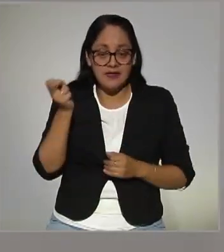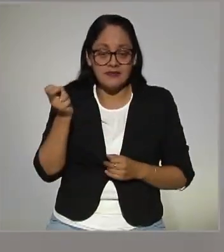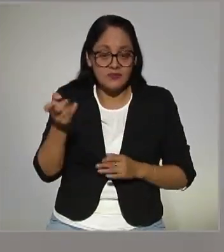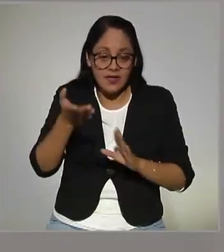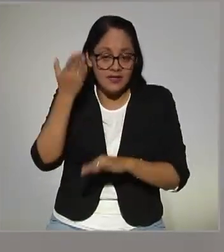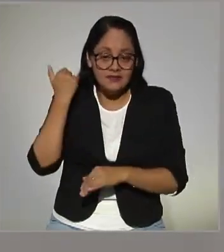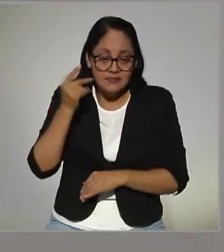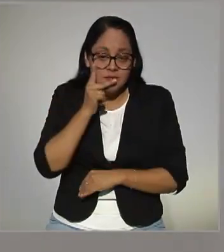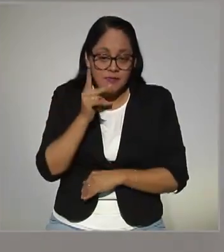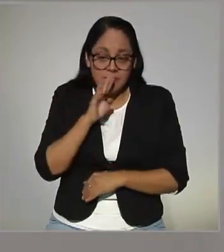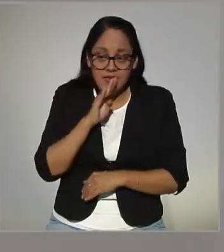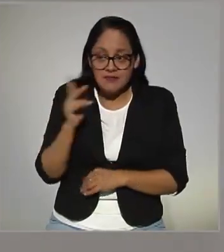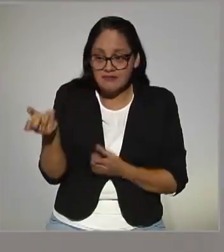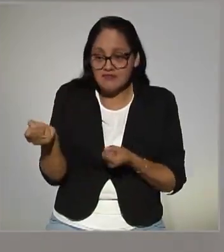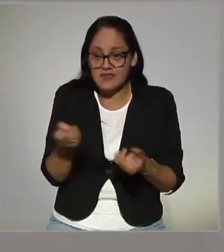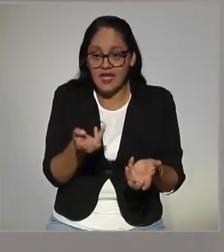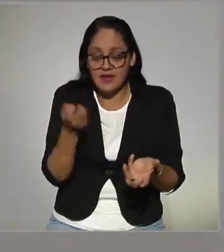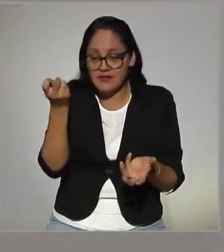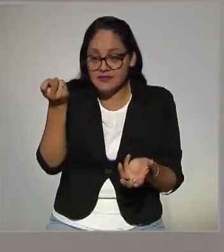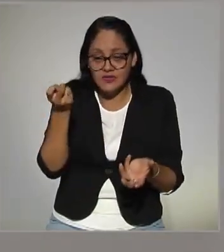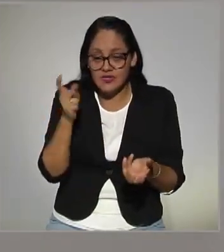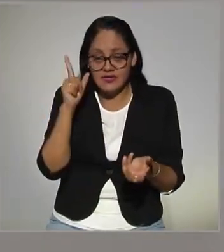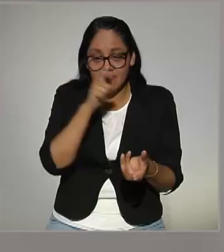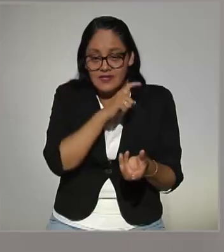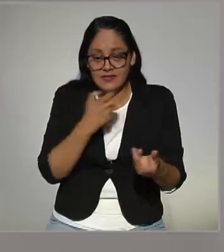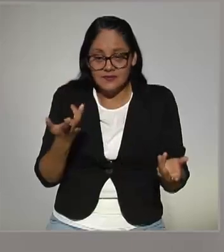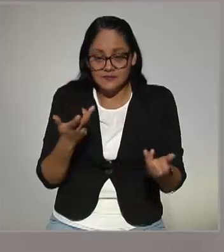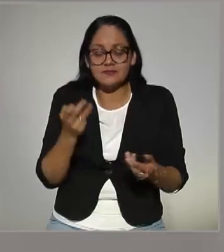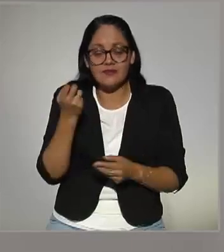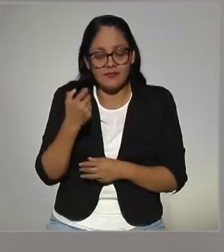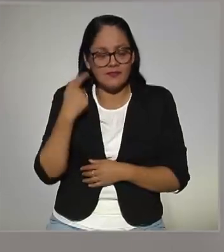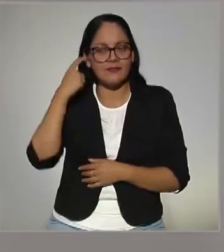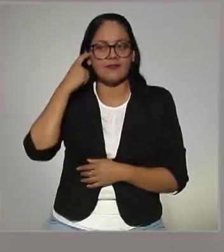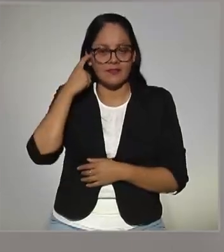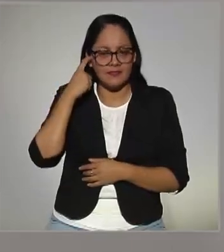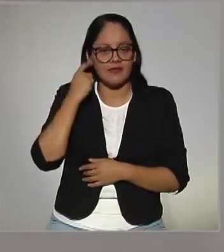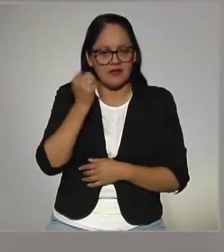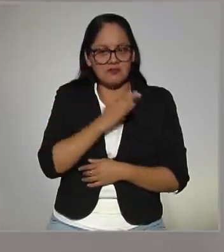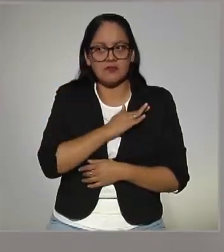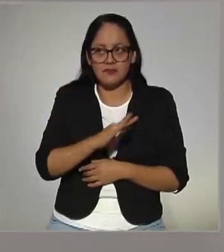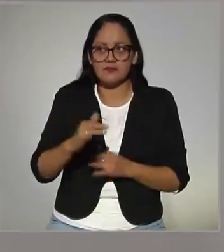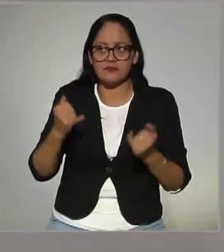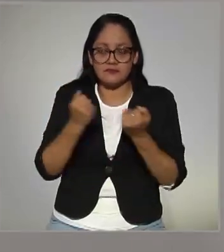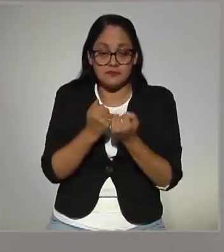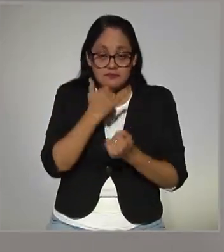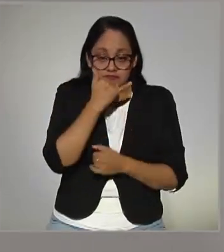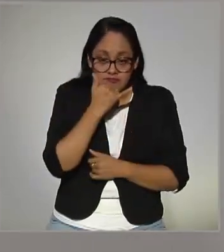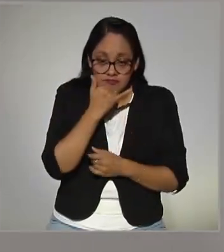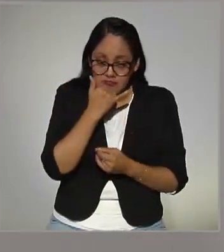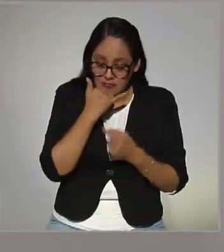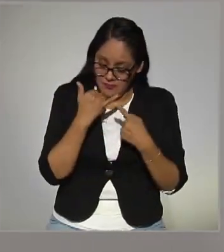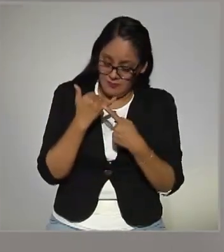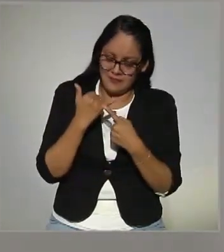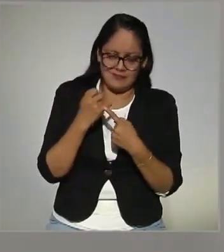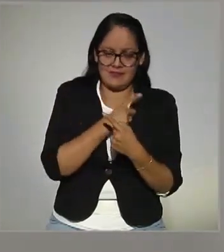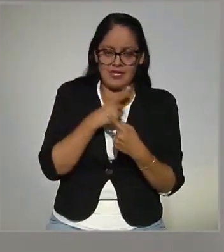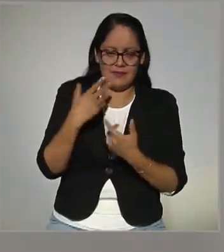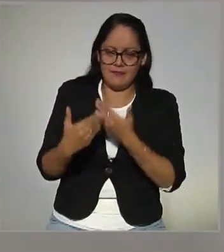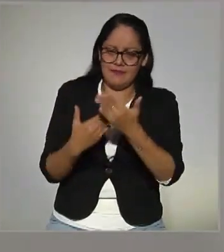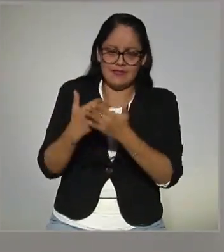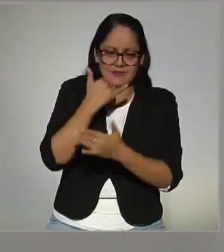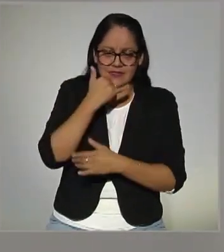ese momento tenían para dar. Y ahí es cuando puede llegar a lo mejor esa posibilidad en uno de otorgar, porque además el perdón es algo que siempre se otorga. O sea, uno